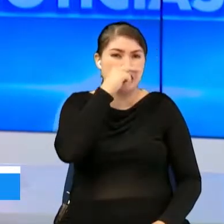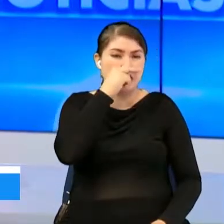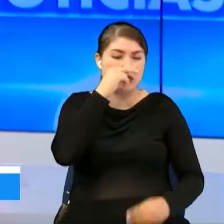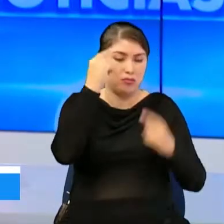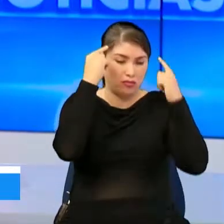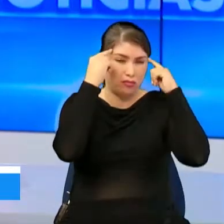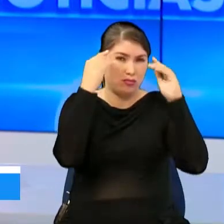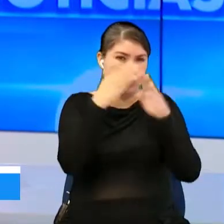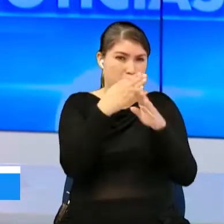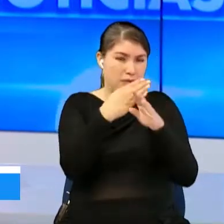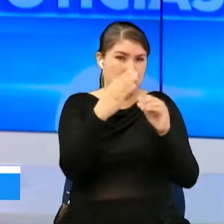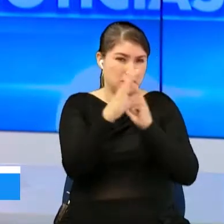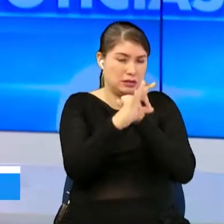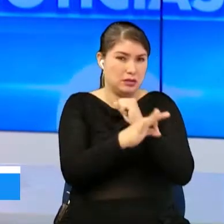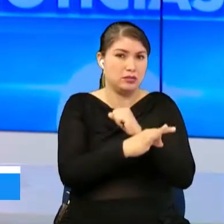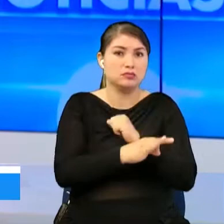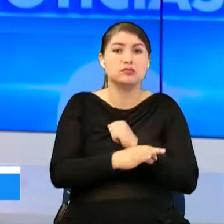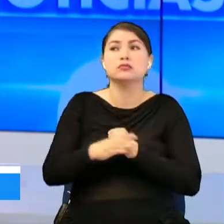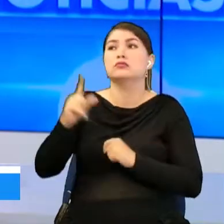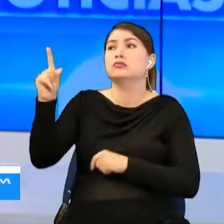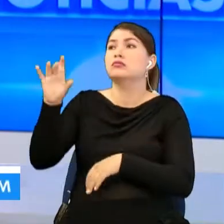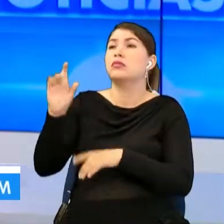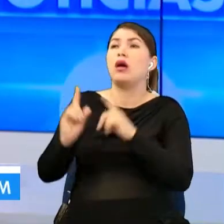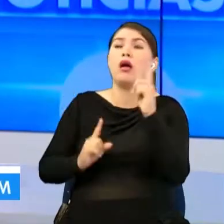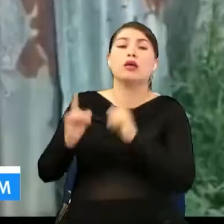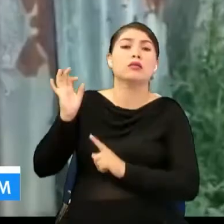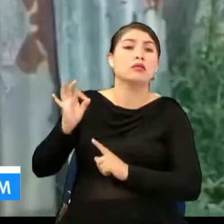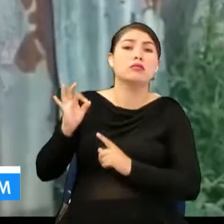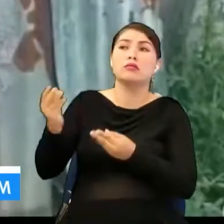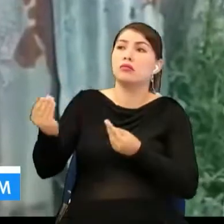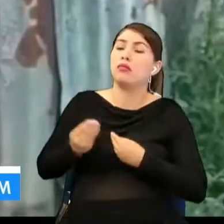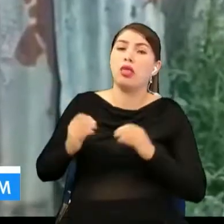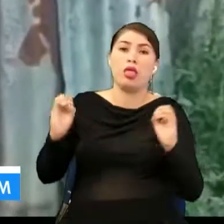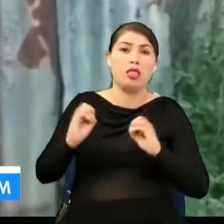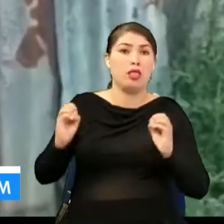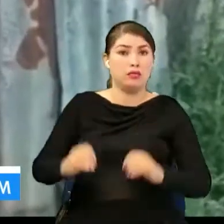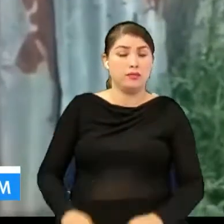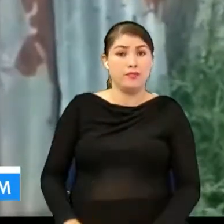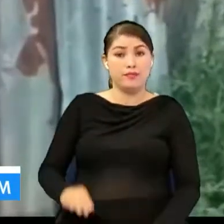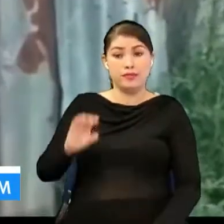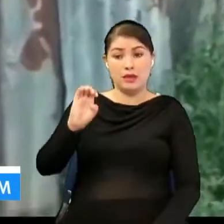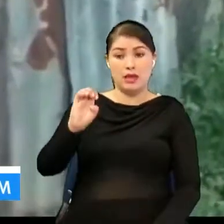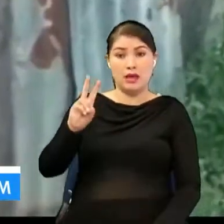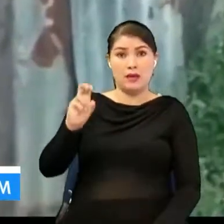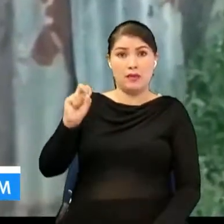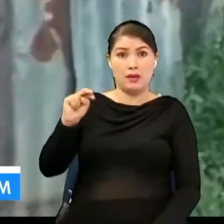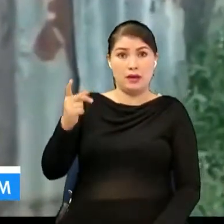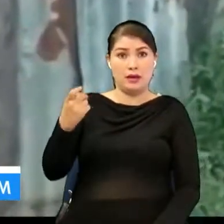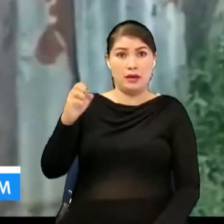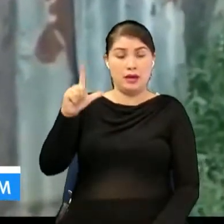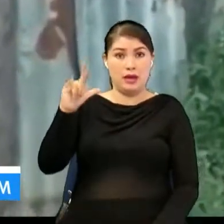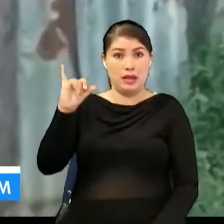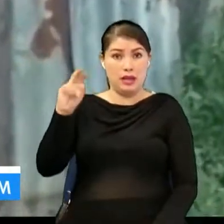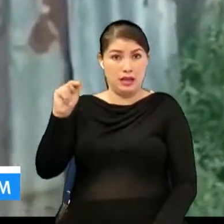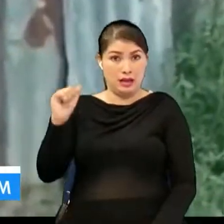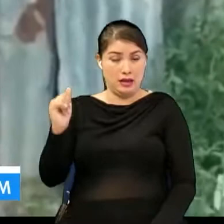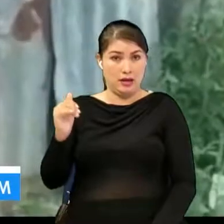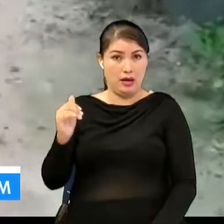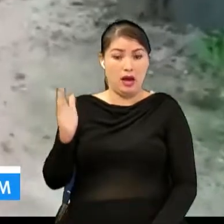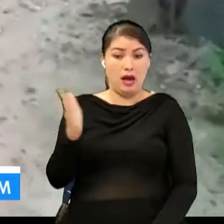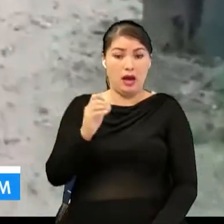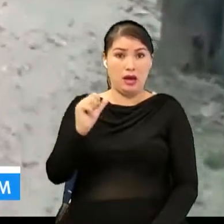a su hijo y según ella siempre hay una excusa para no entregarse evangelina arrieta vive en el barrio chino del corregimiento